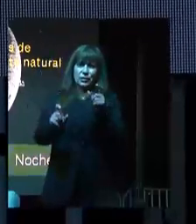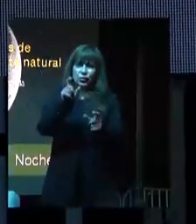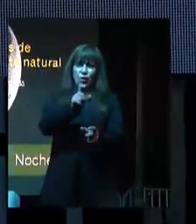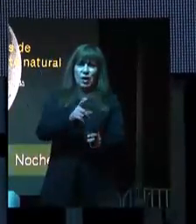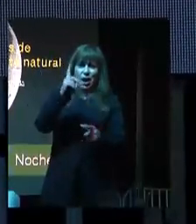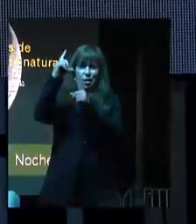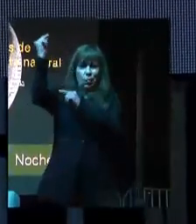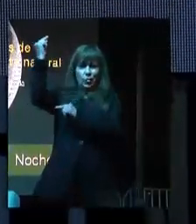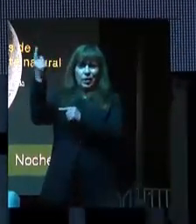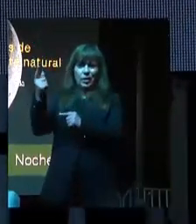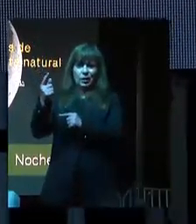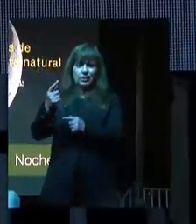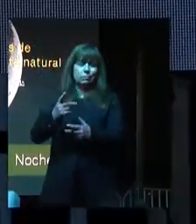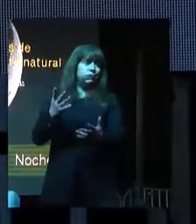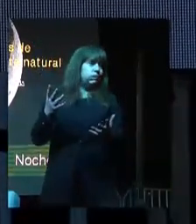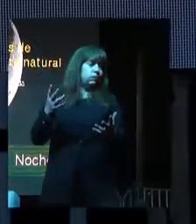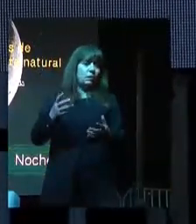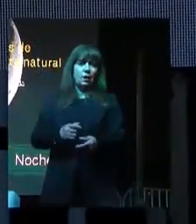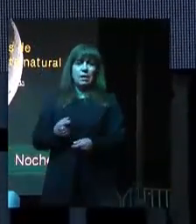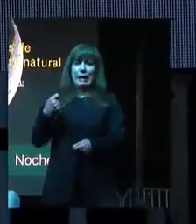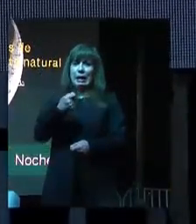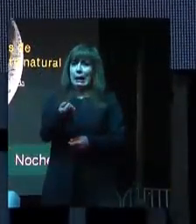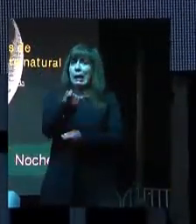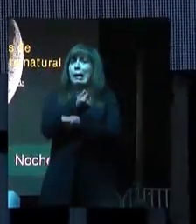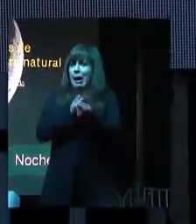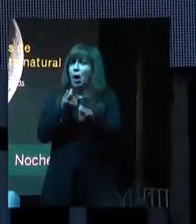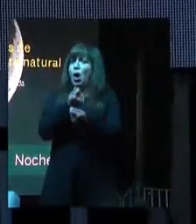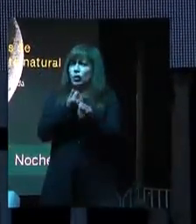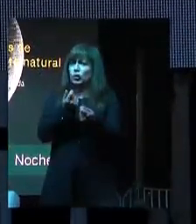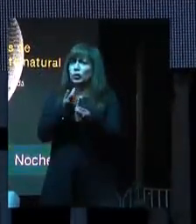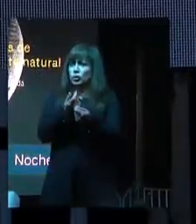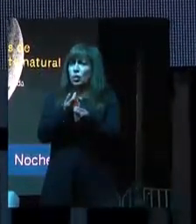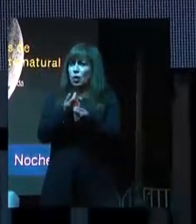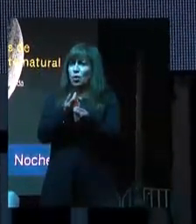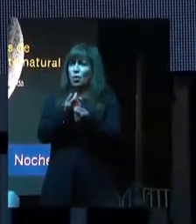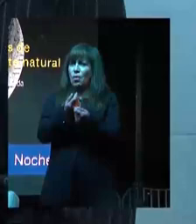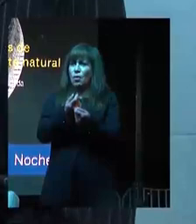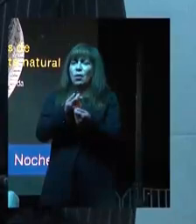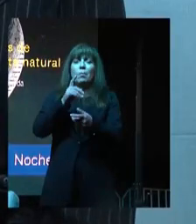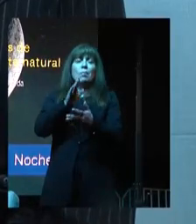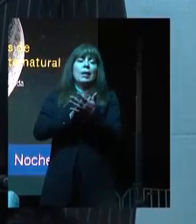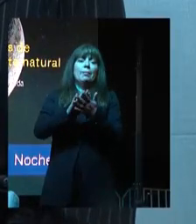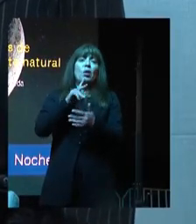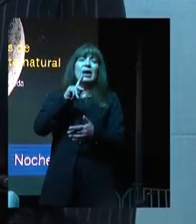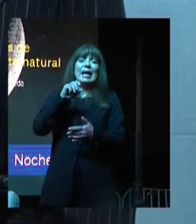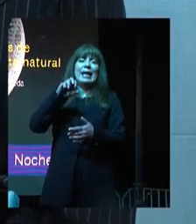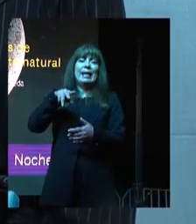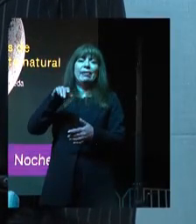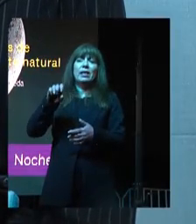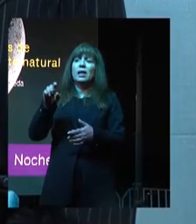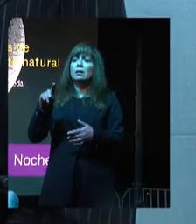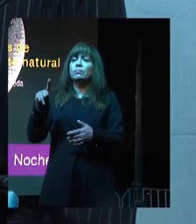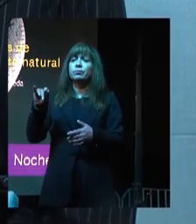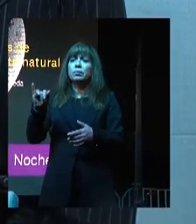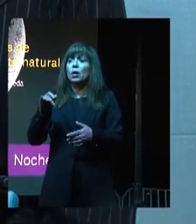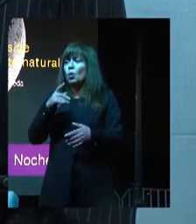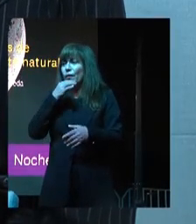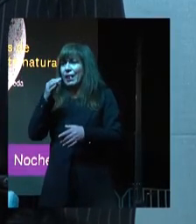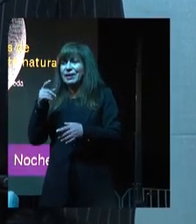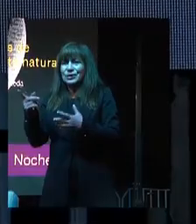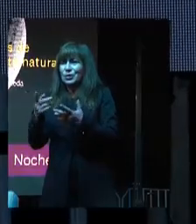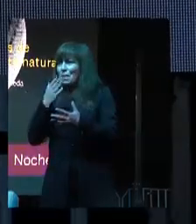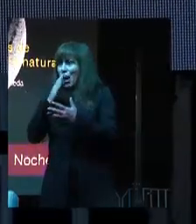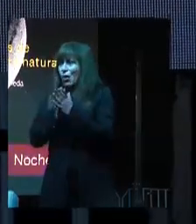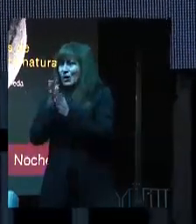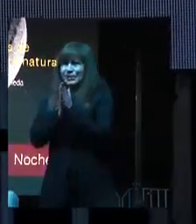que, si le hubieran dicho a Kennedy, mande esto porque es buen negocio, siempre todo el mundo anda buscando dónde